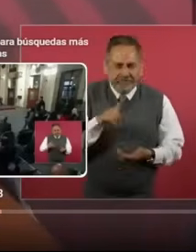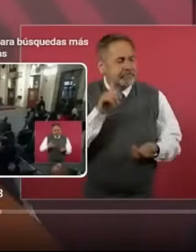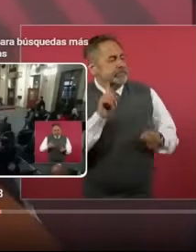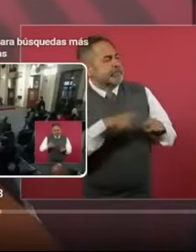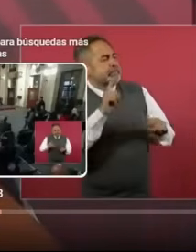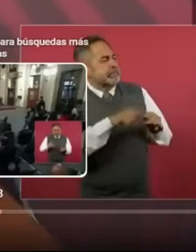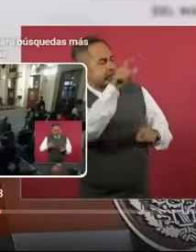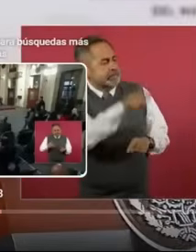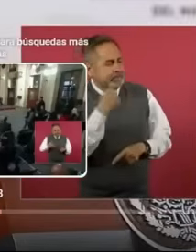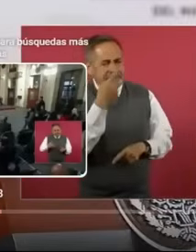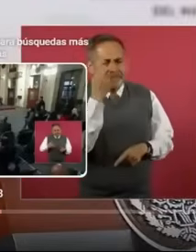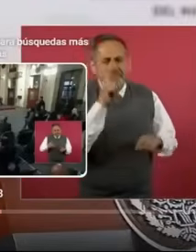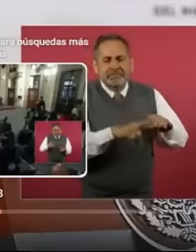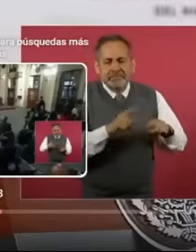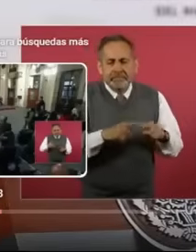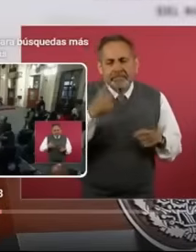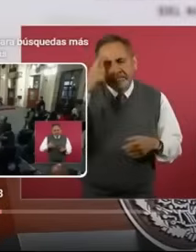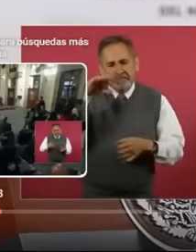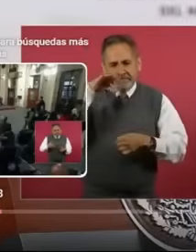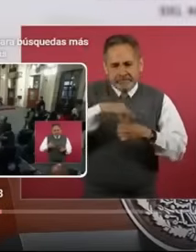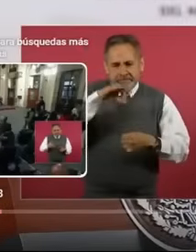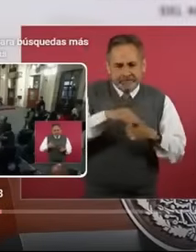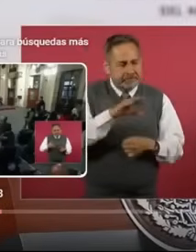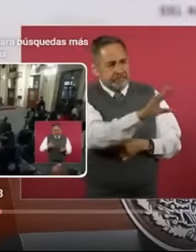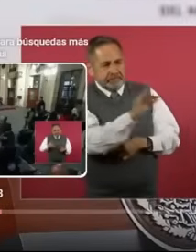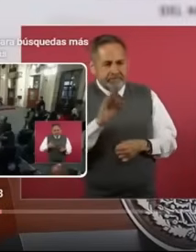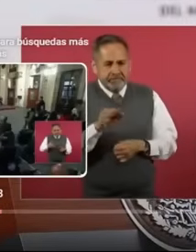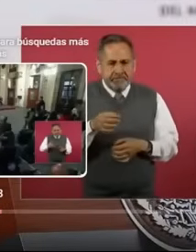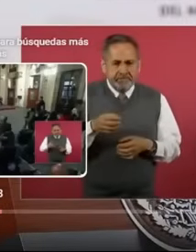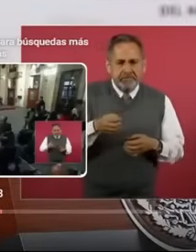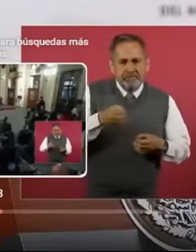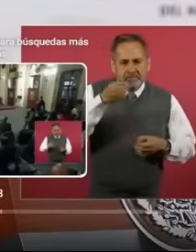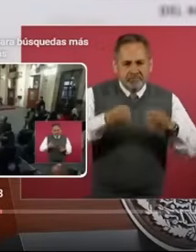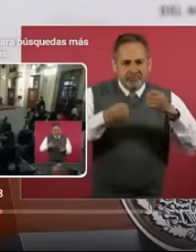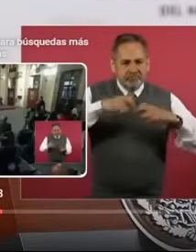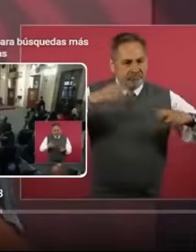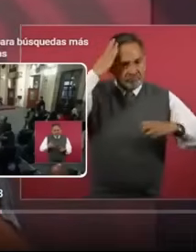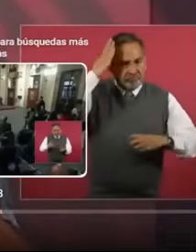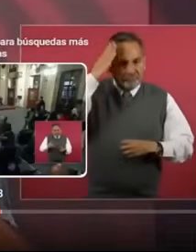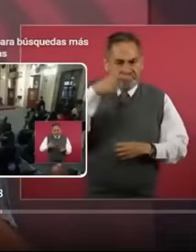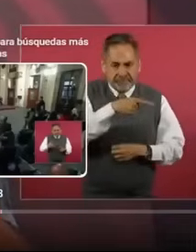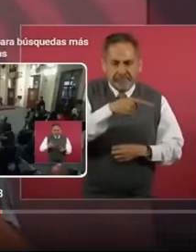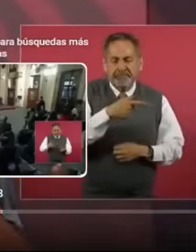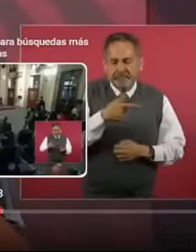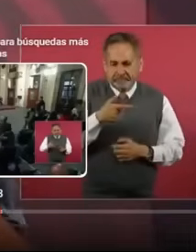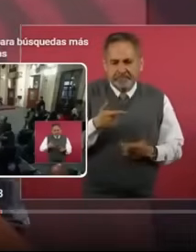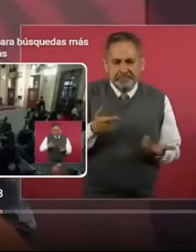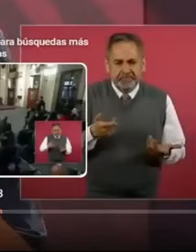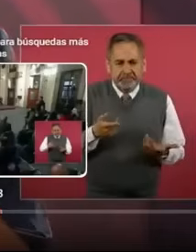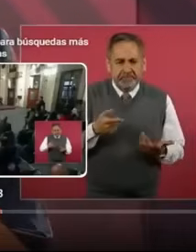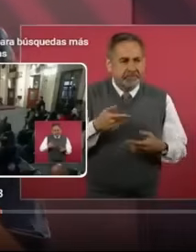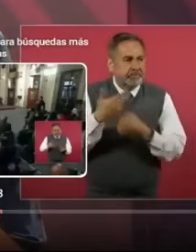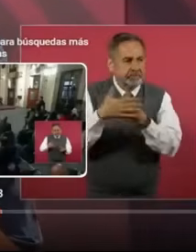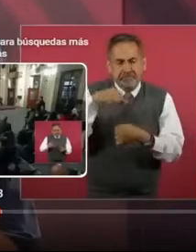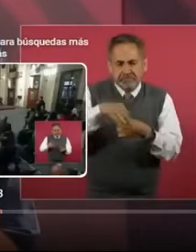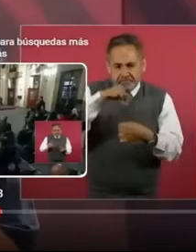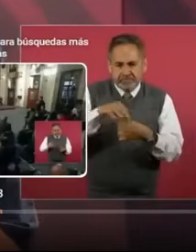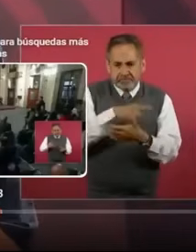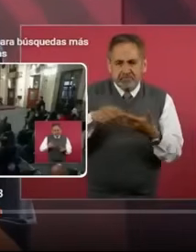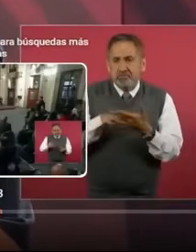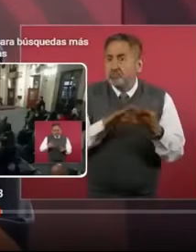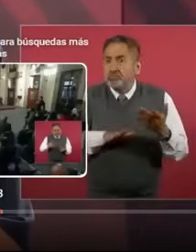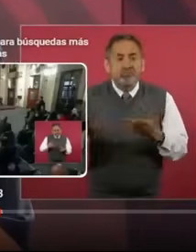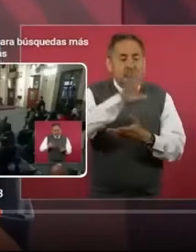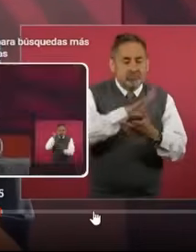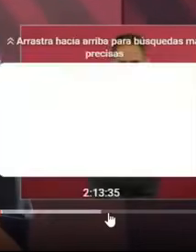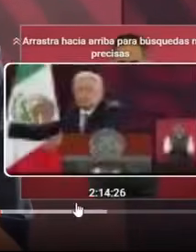Así convirtieron a ese México en una iniciativa privada que reinaba en este país. Pero el presidente de la República